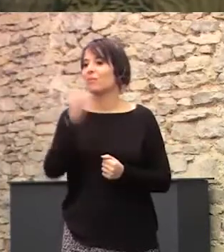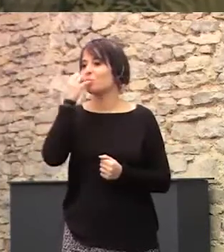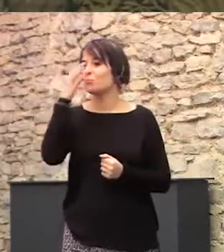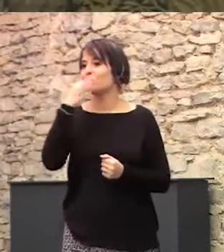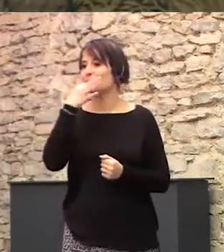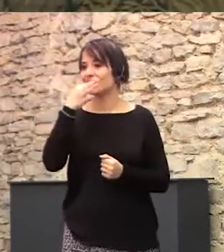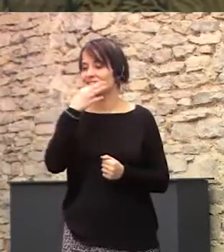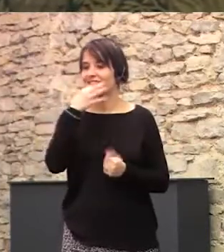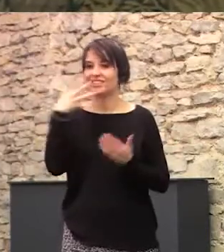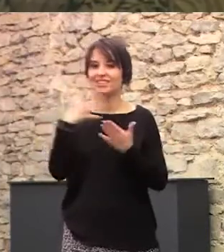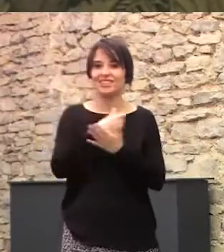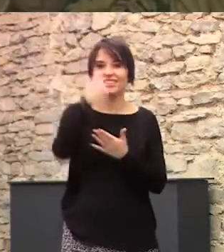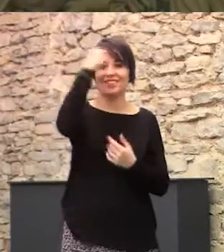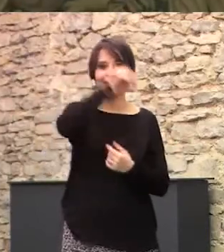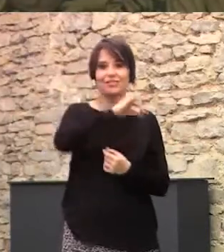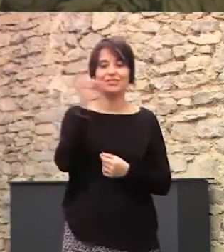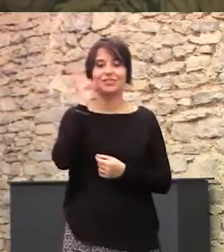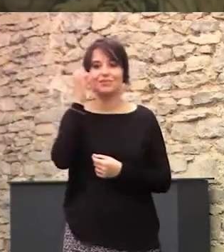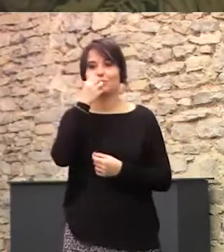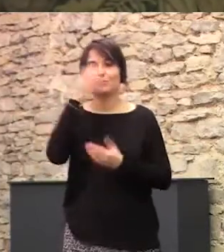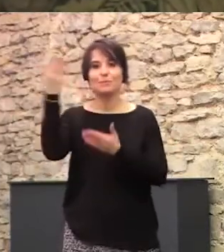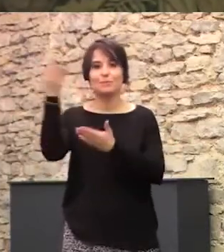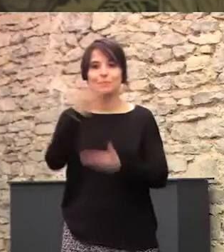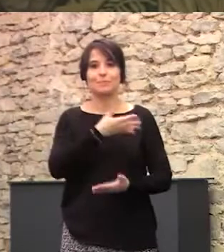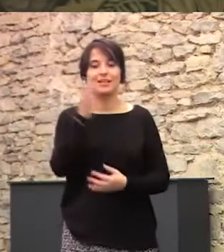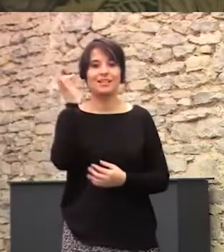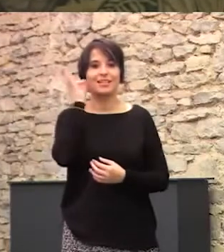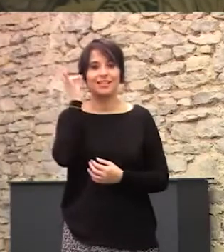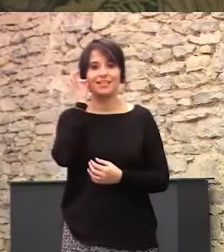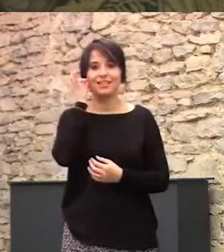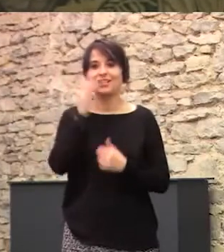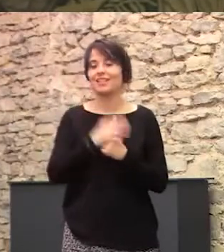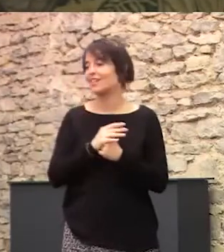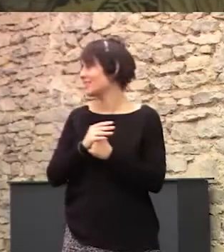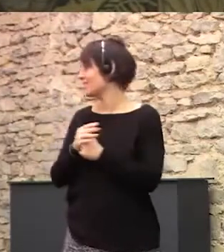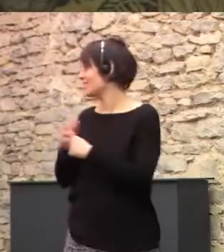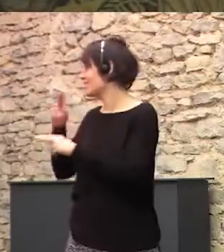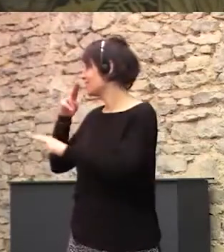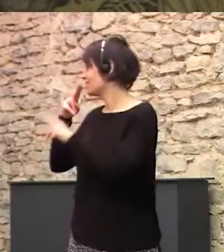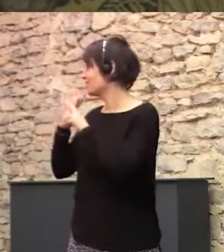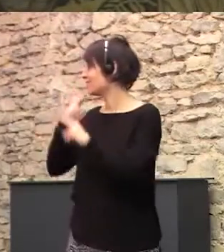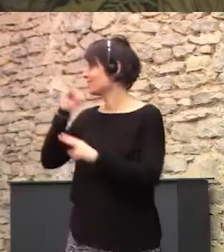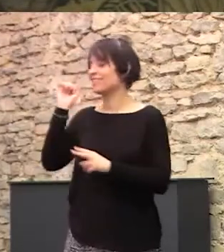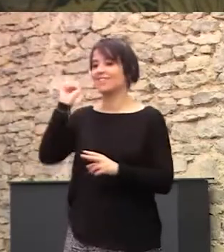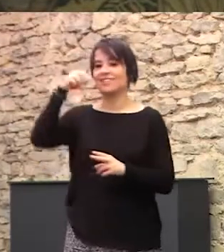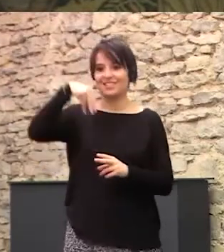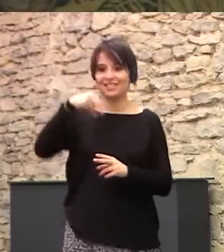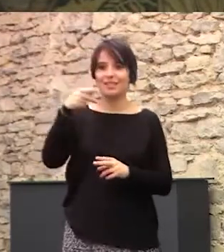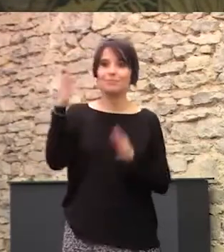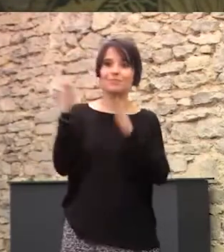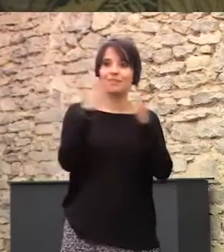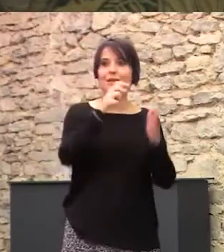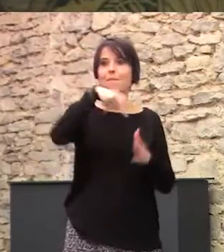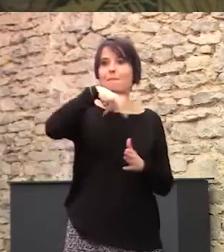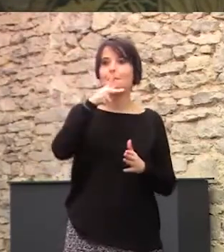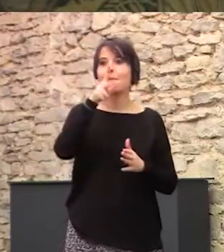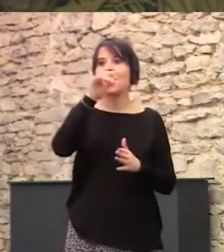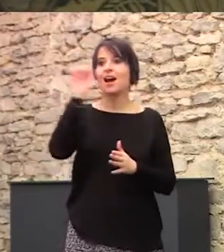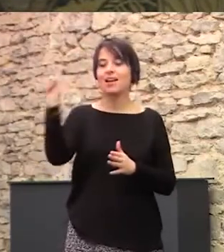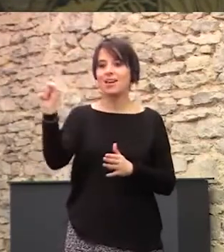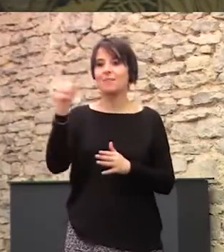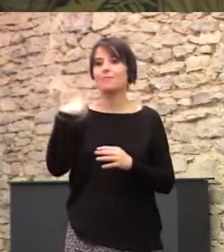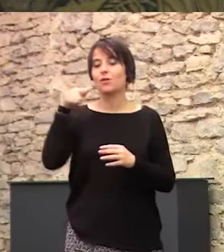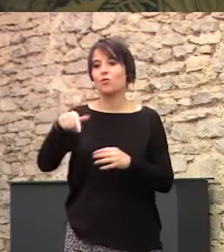a todas y a todos, bienvenidas Jan y Maya a la